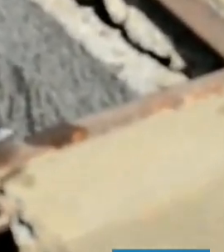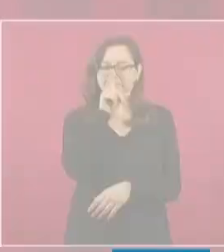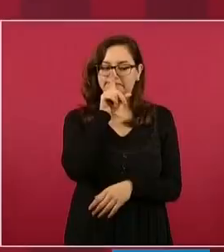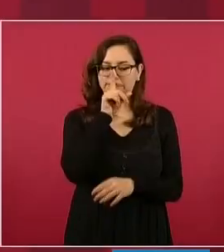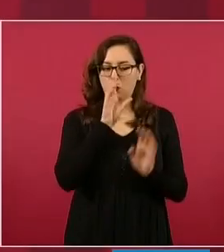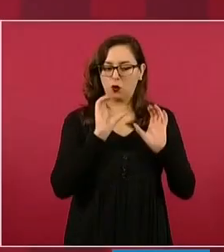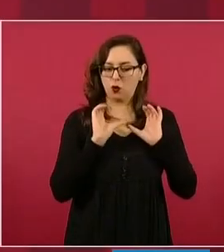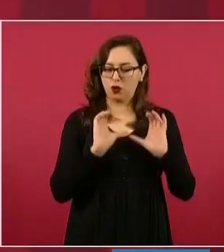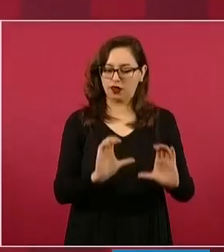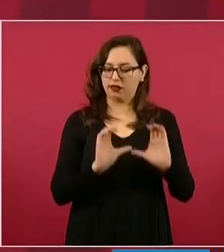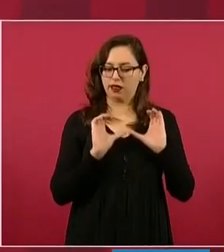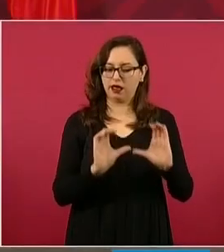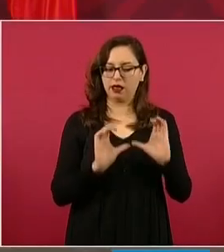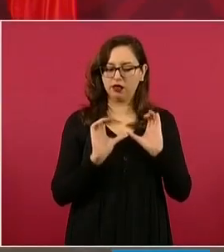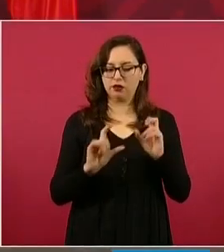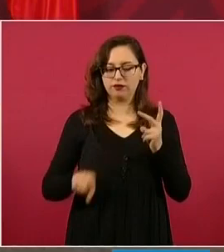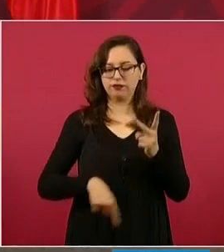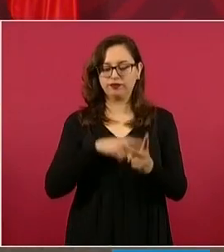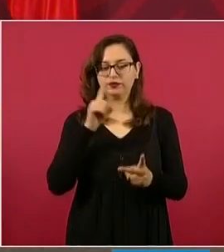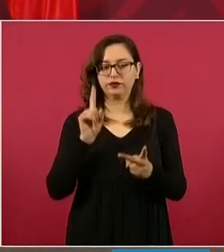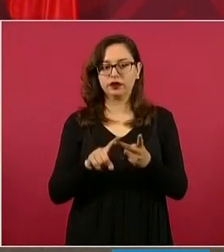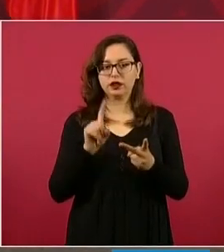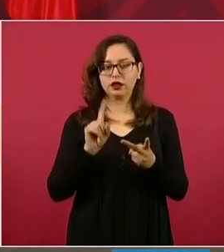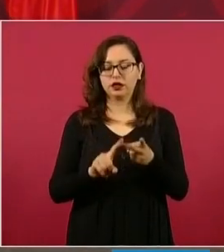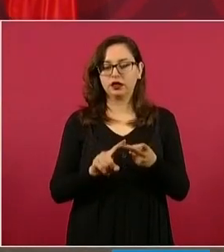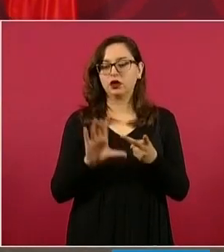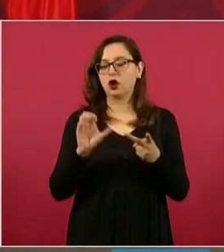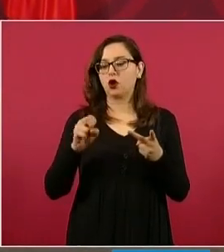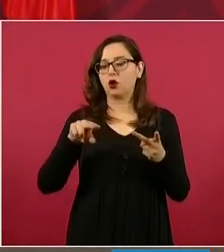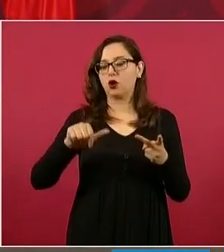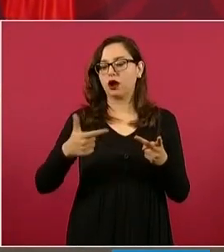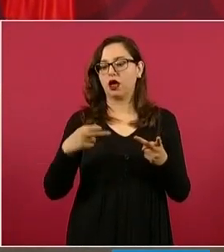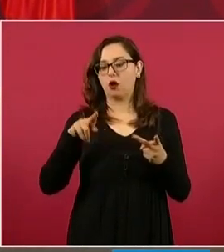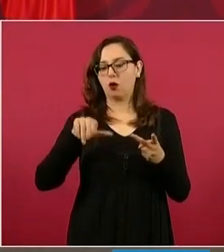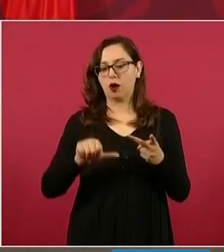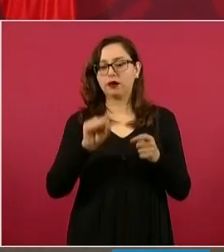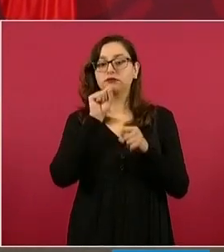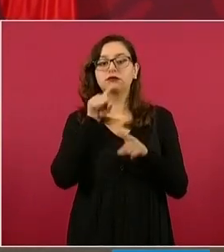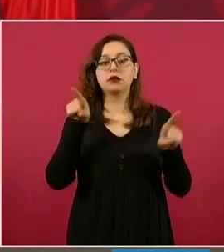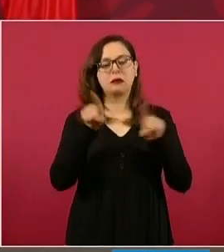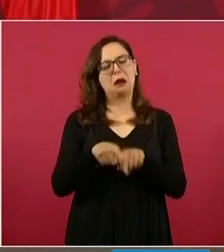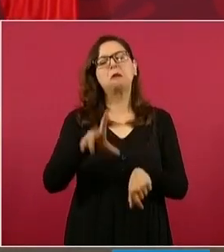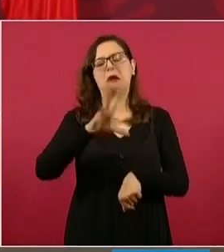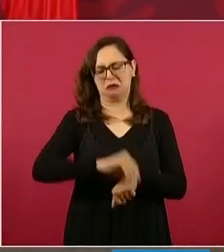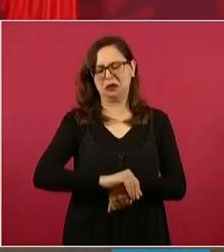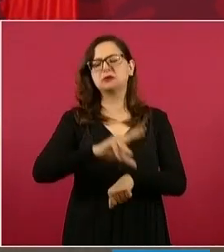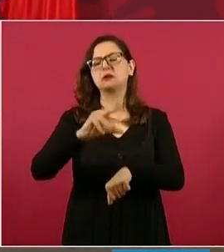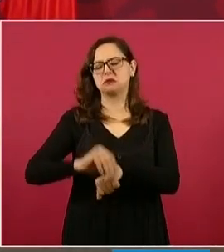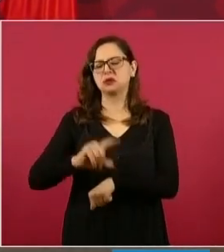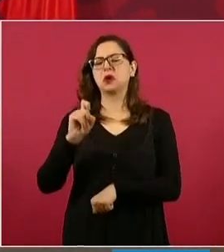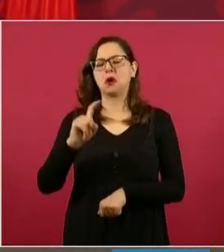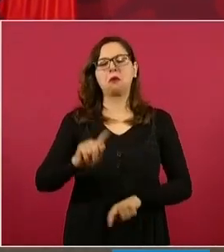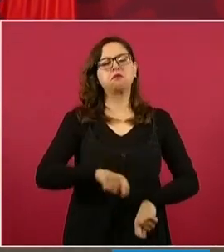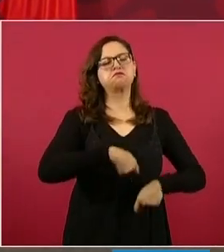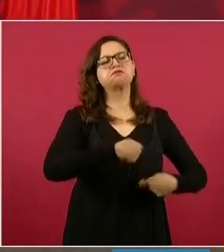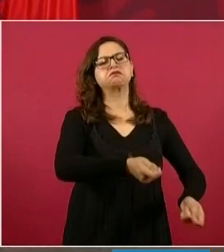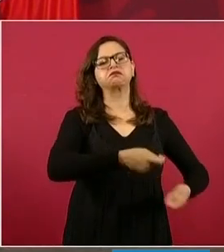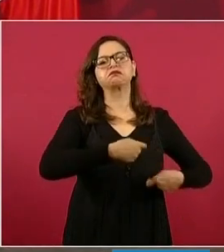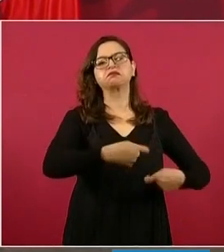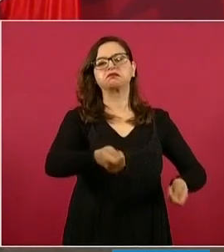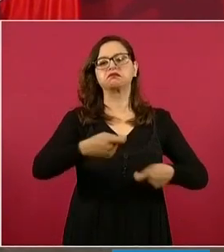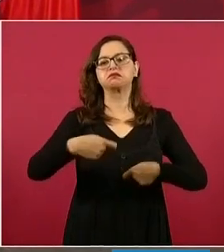Porque ya no se puede entregar permisos de